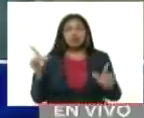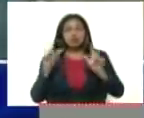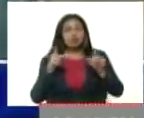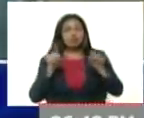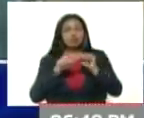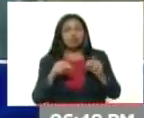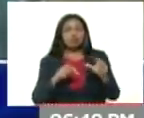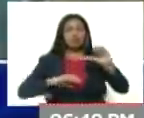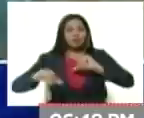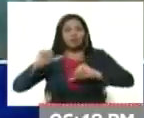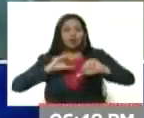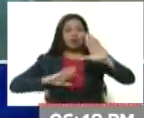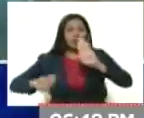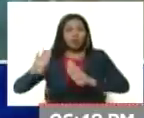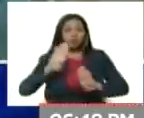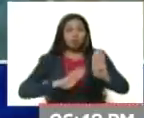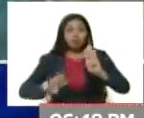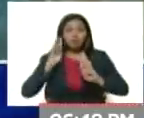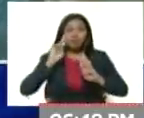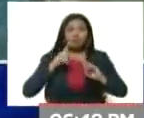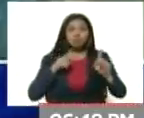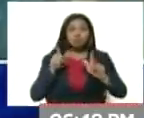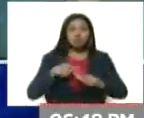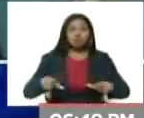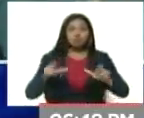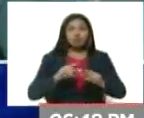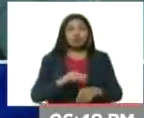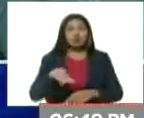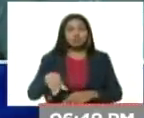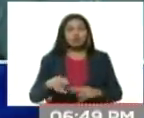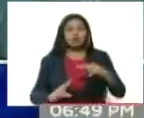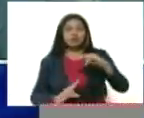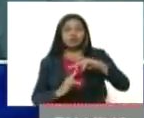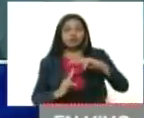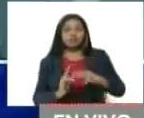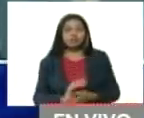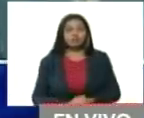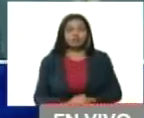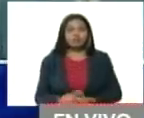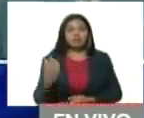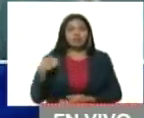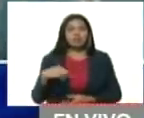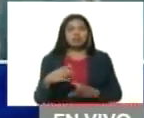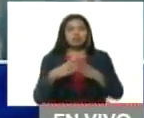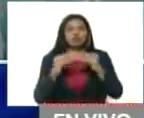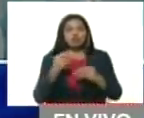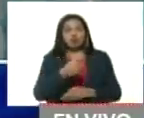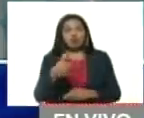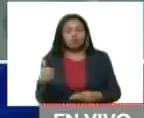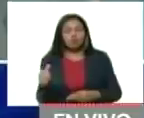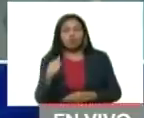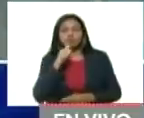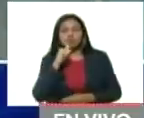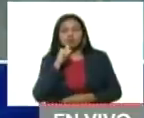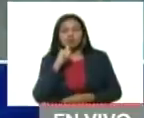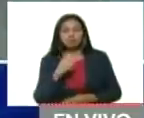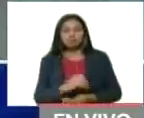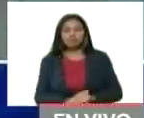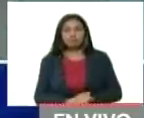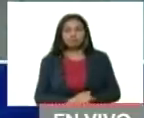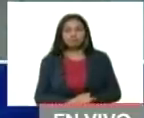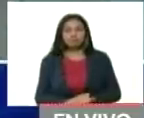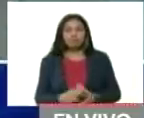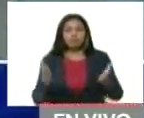del laboratorio de virología que está instalado allá en el estado Táchira para atender a todas y a todos quienes